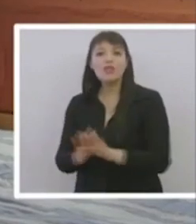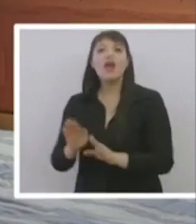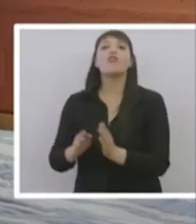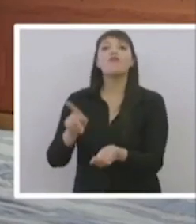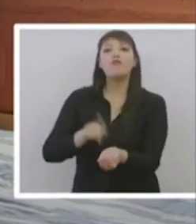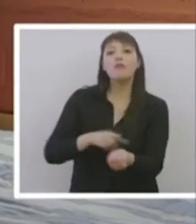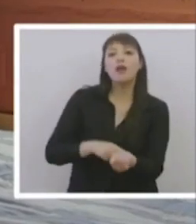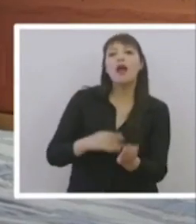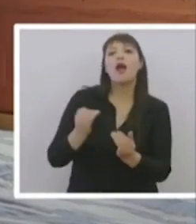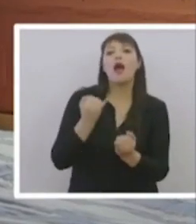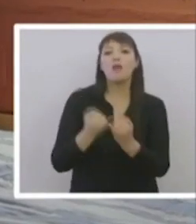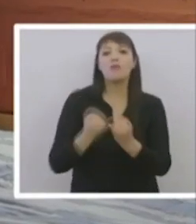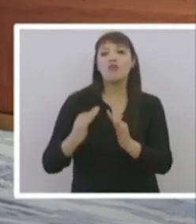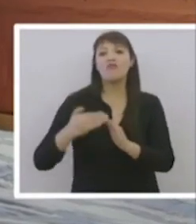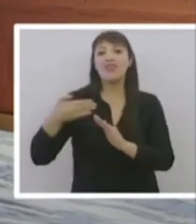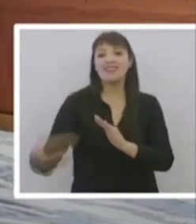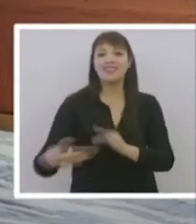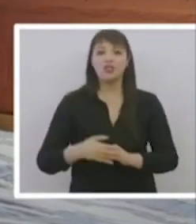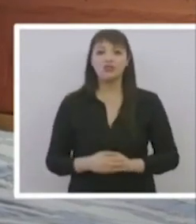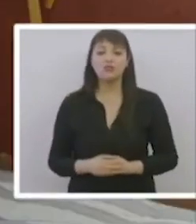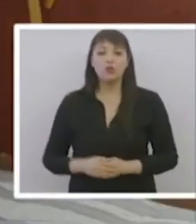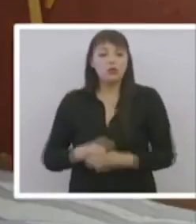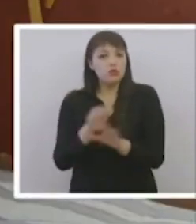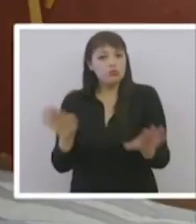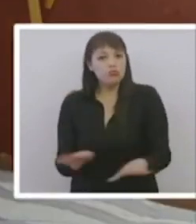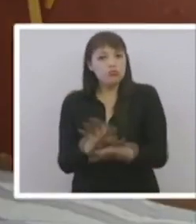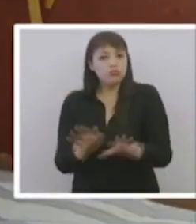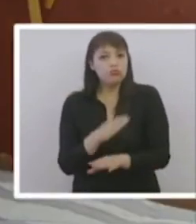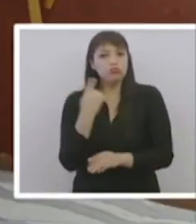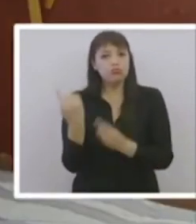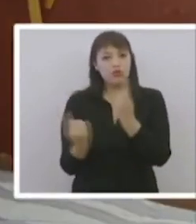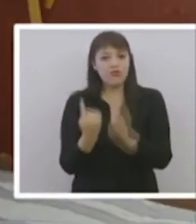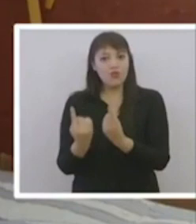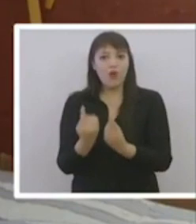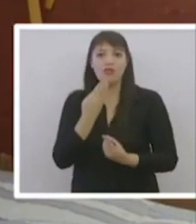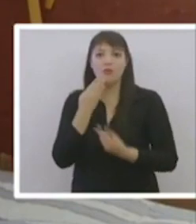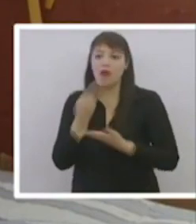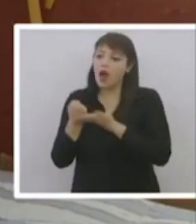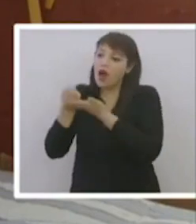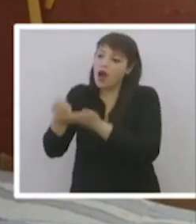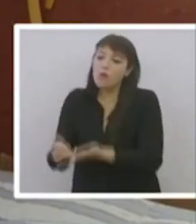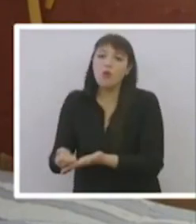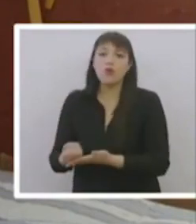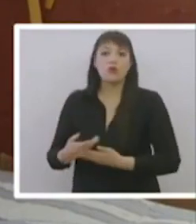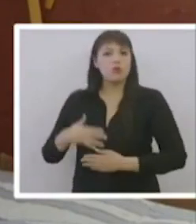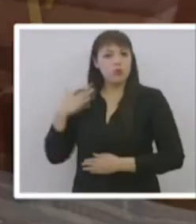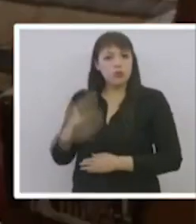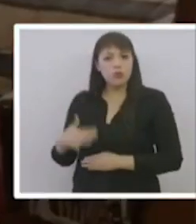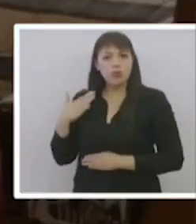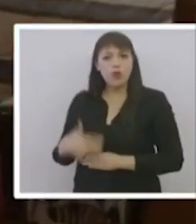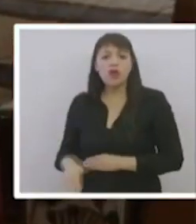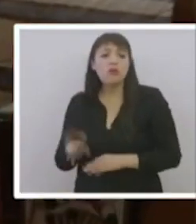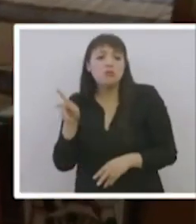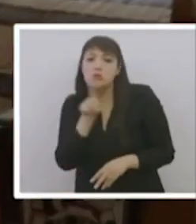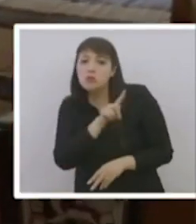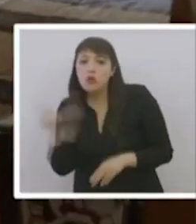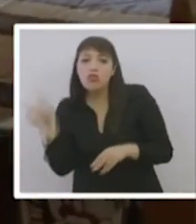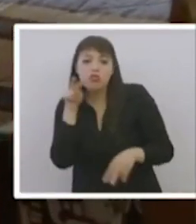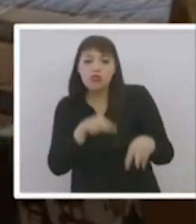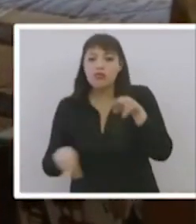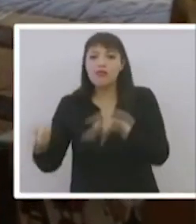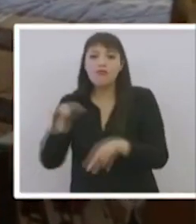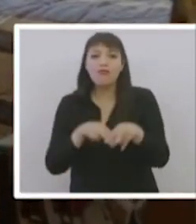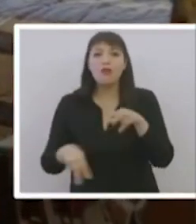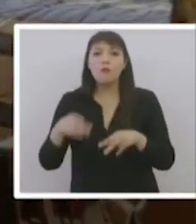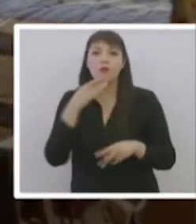como tú muy bien lo has señalado, la mayoría de las personas que realizan labores de cuidado son mujeres, y que estas mujeres, hoy en